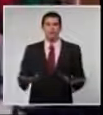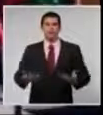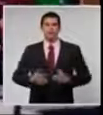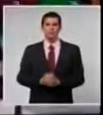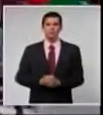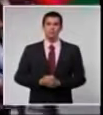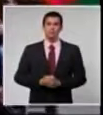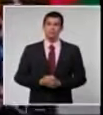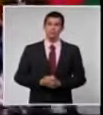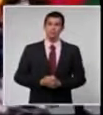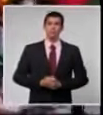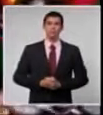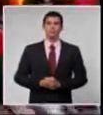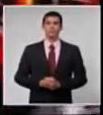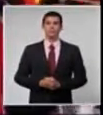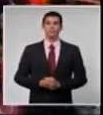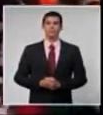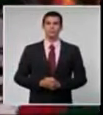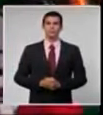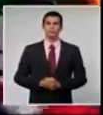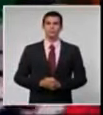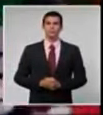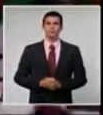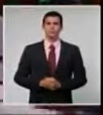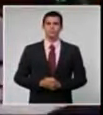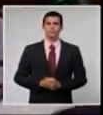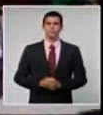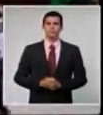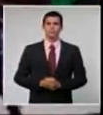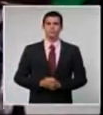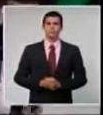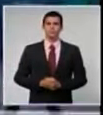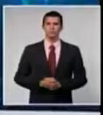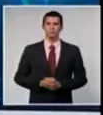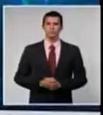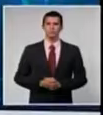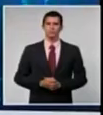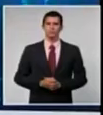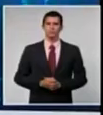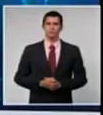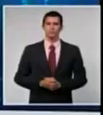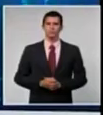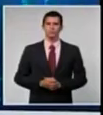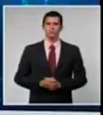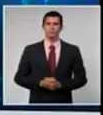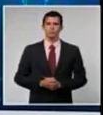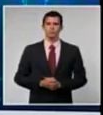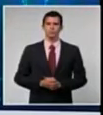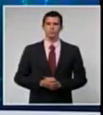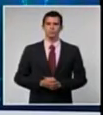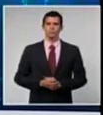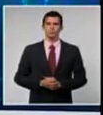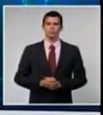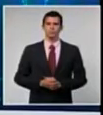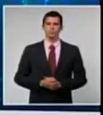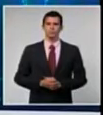demandas. Jorge Sosa Chacón, Redacción Internacional. Una encuesta revela que